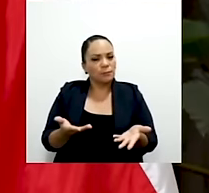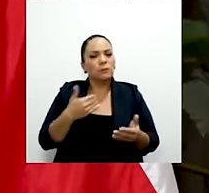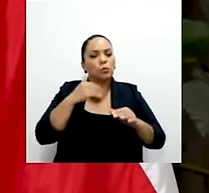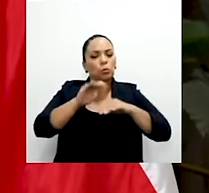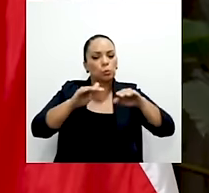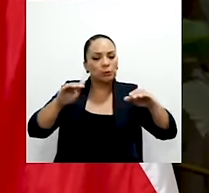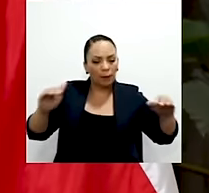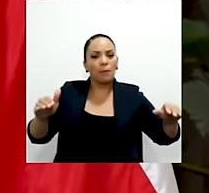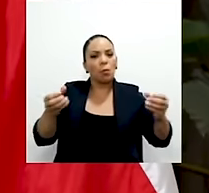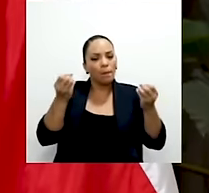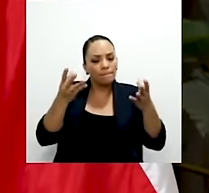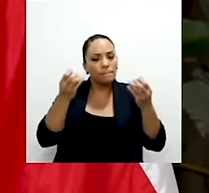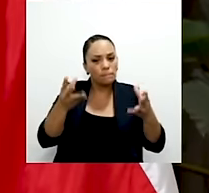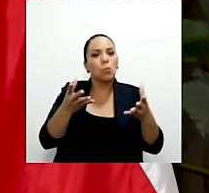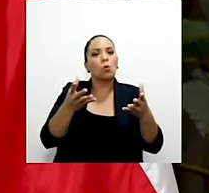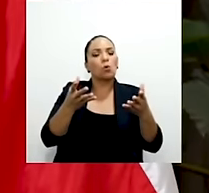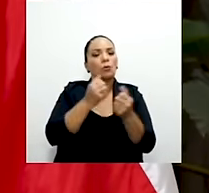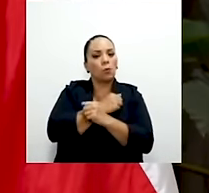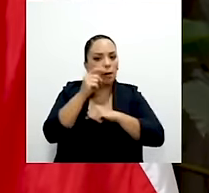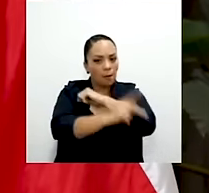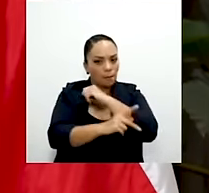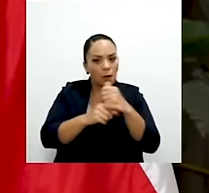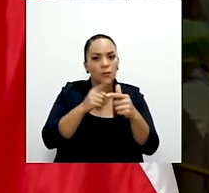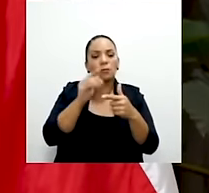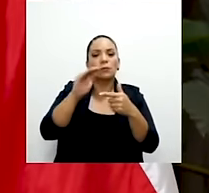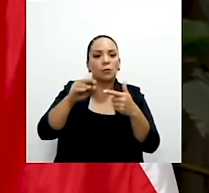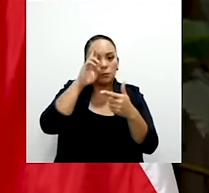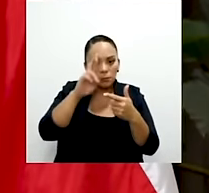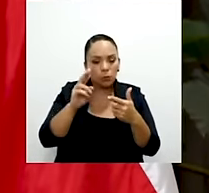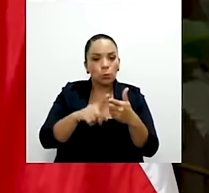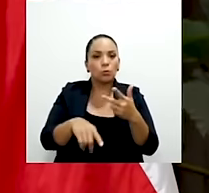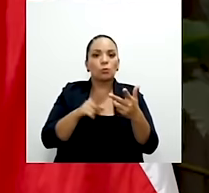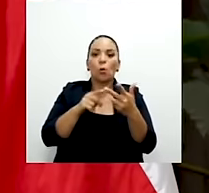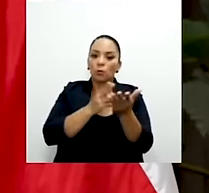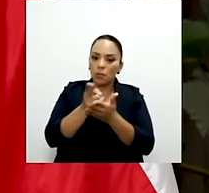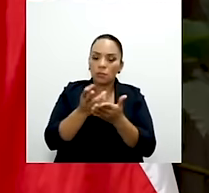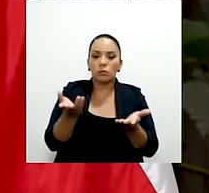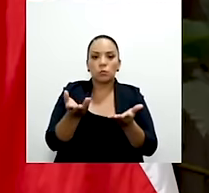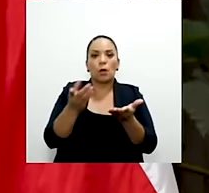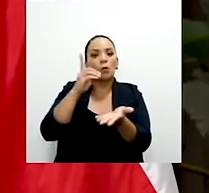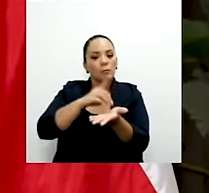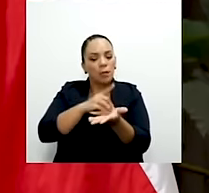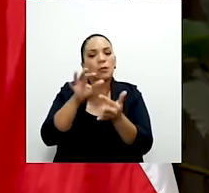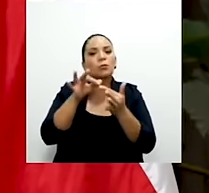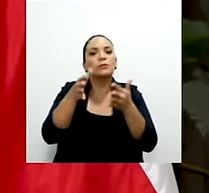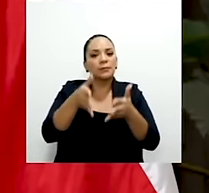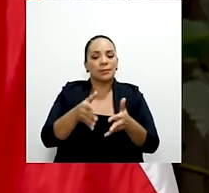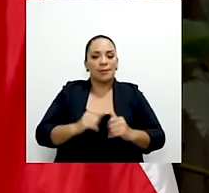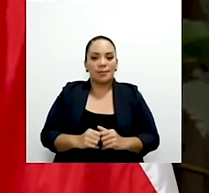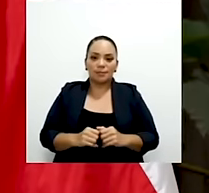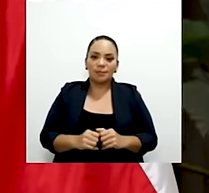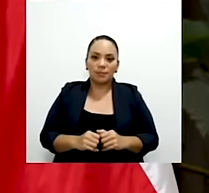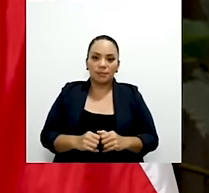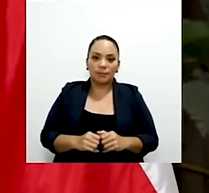muy muy muy patriótico respetuoso sincero a los médicos especialistas de